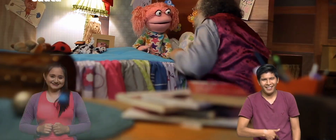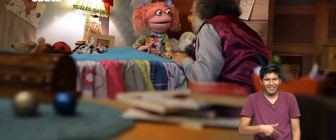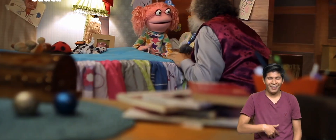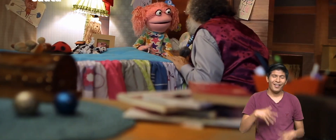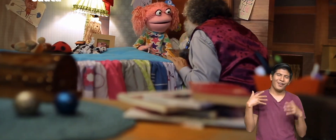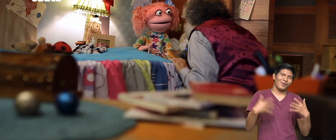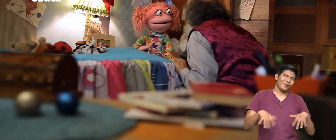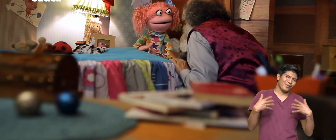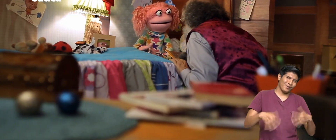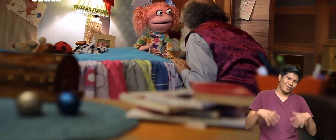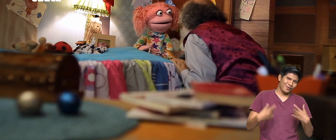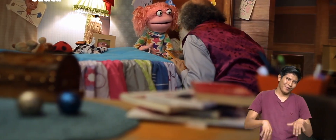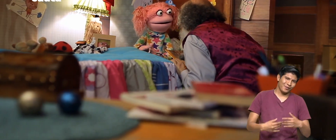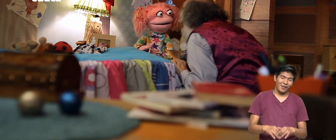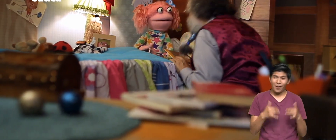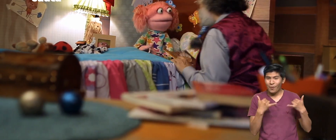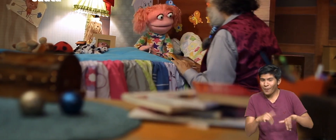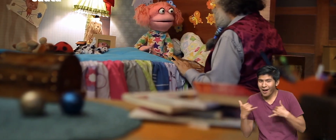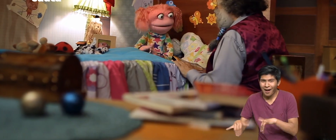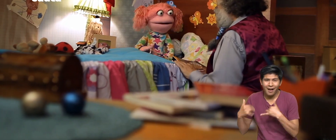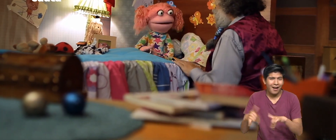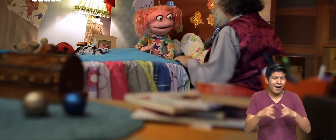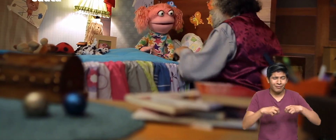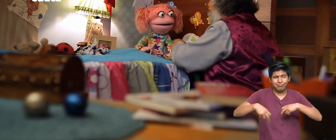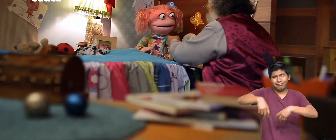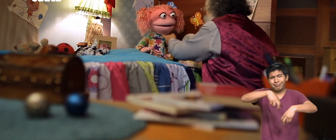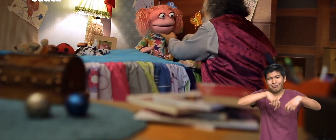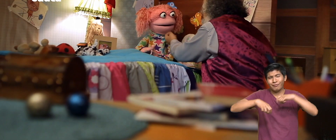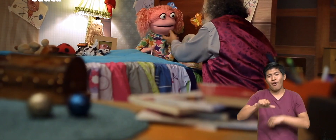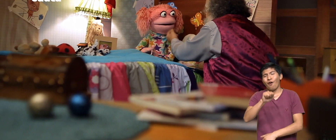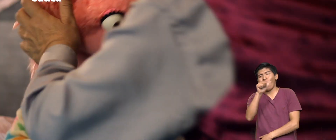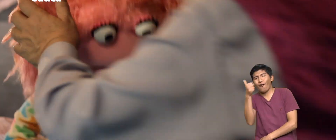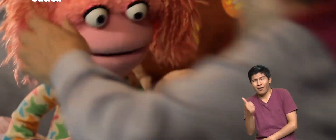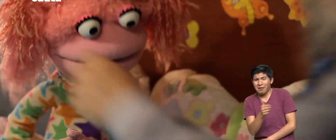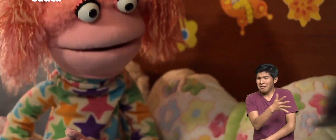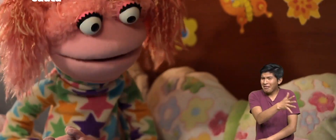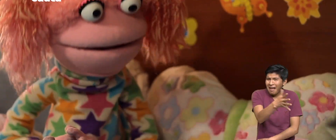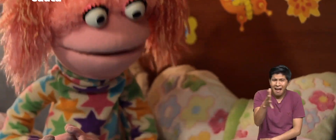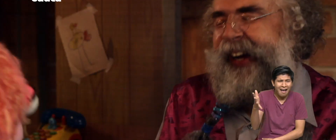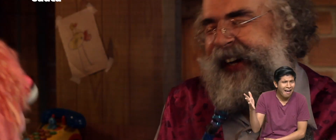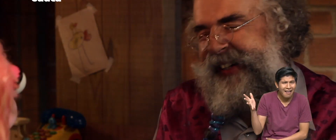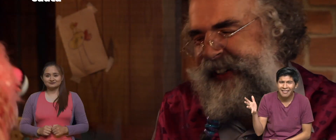Exacto. No todas las niñas son tan traviesas como eres tú.